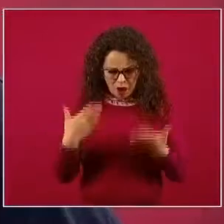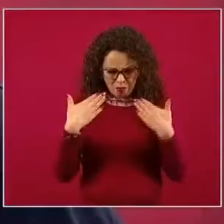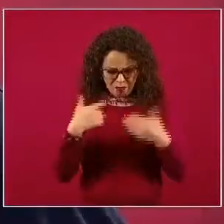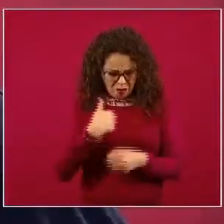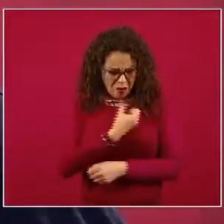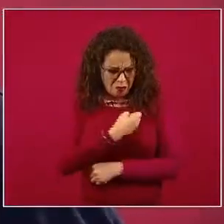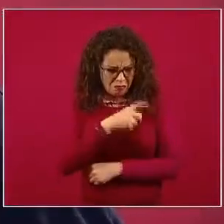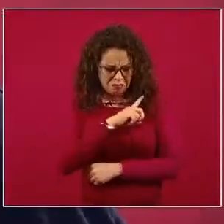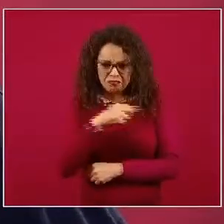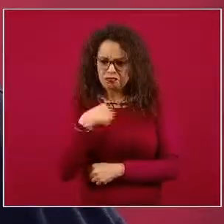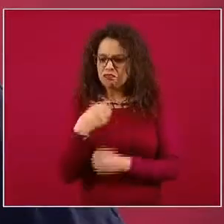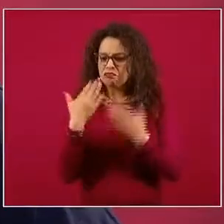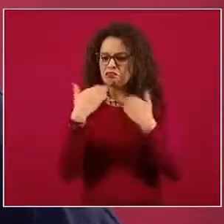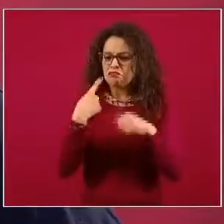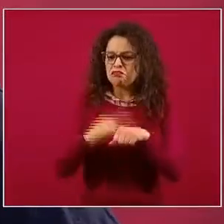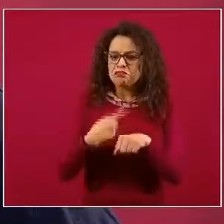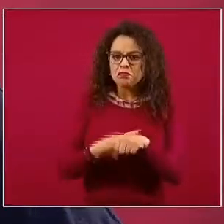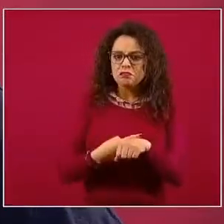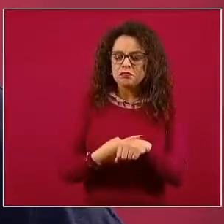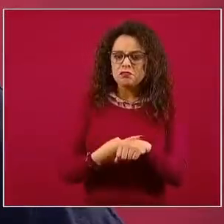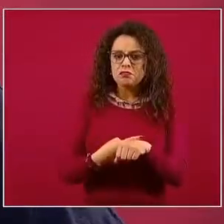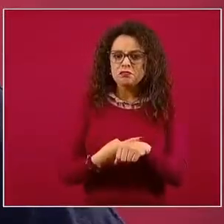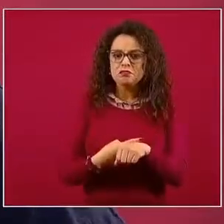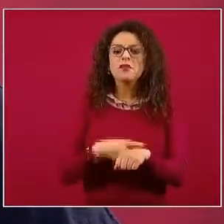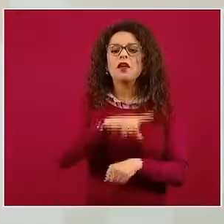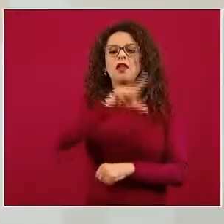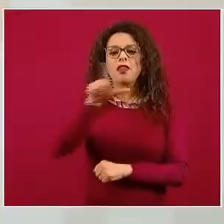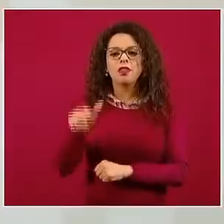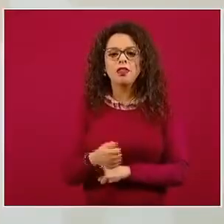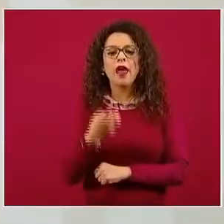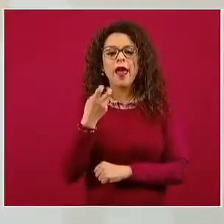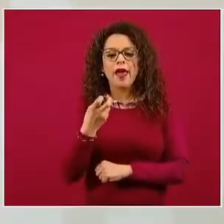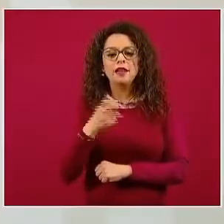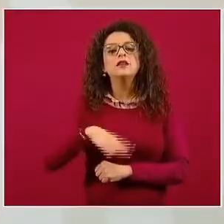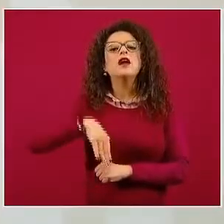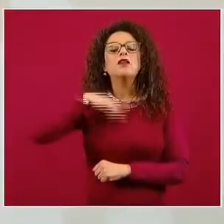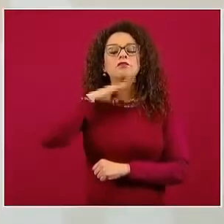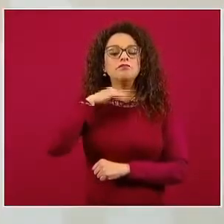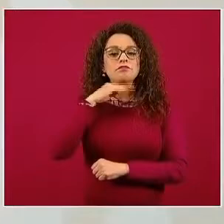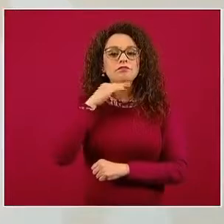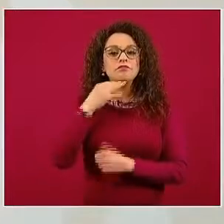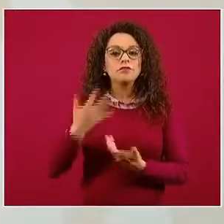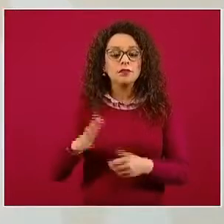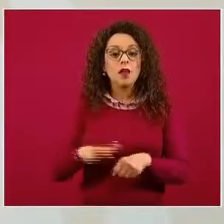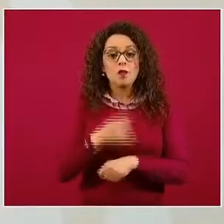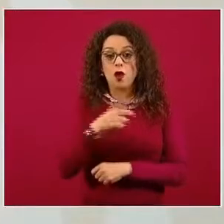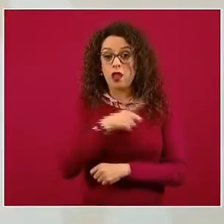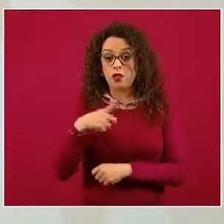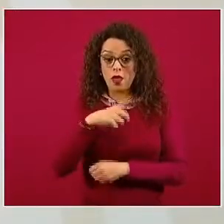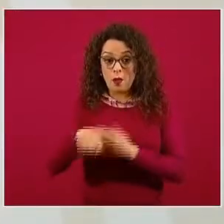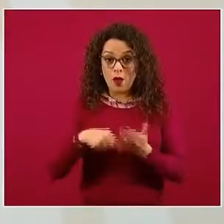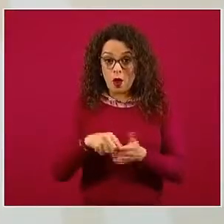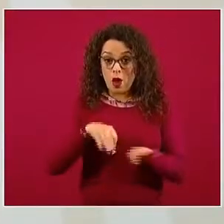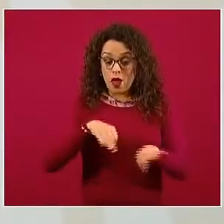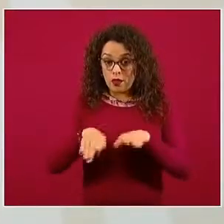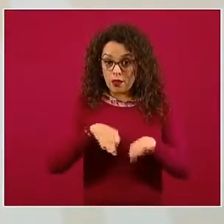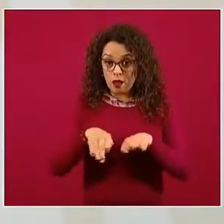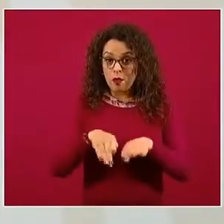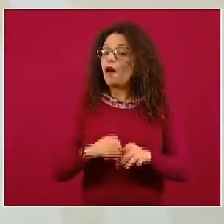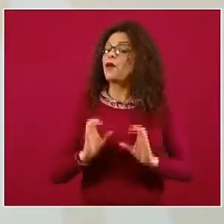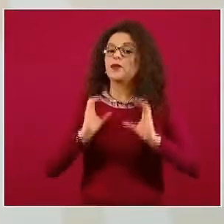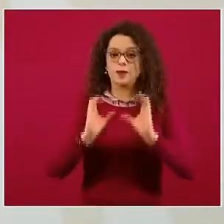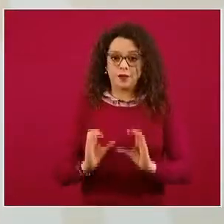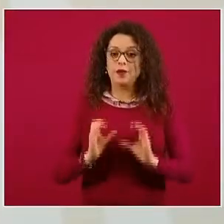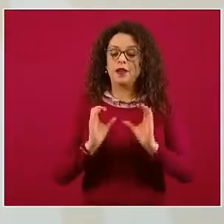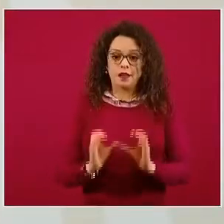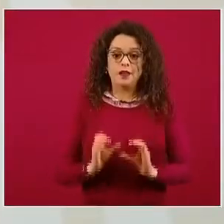a relajar las medidas que sí se deben de implementar al interior del ambiente laboral y las cuales sí los empleadores y